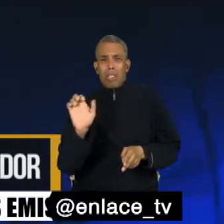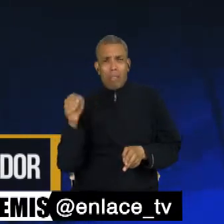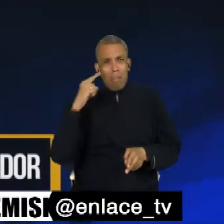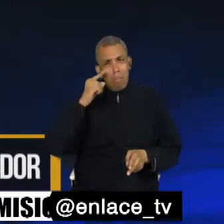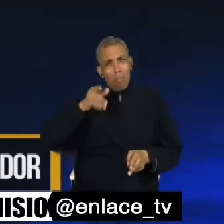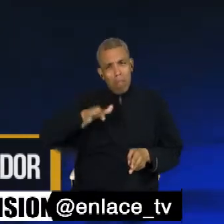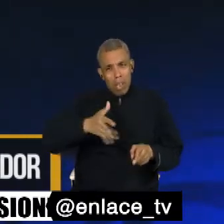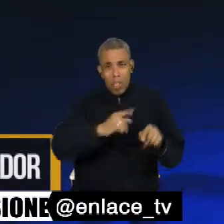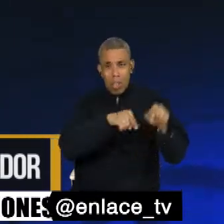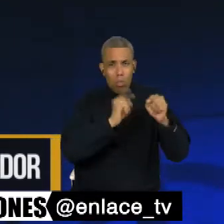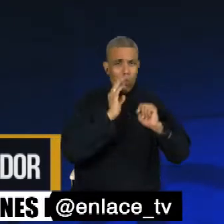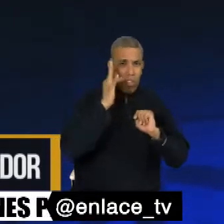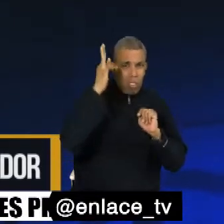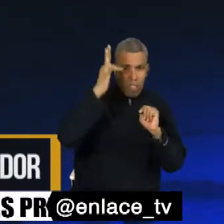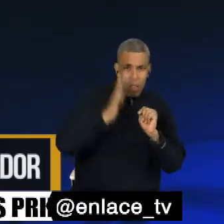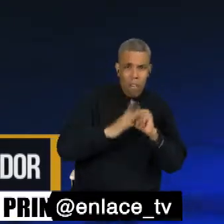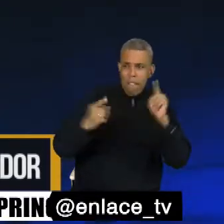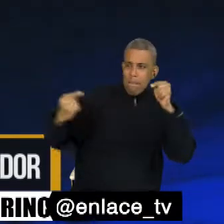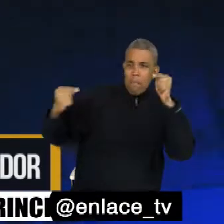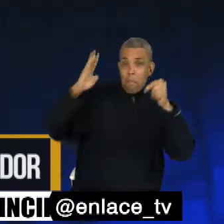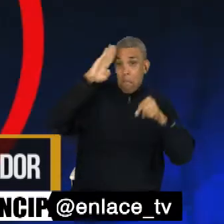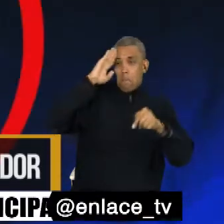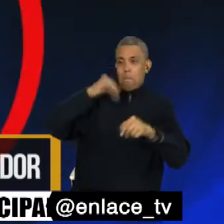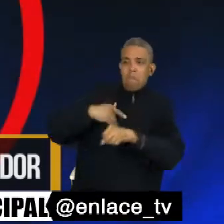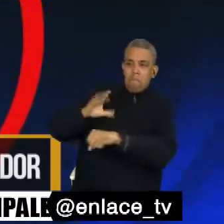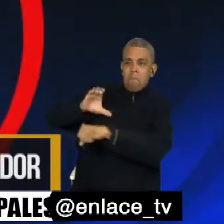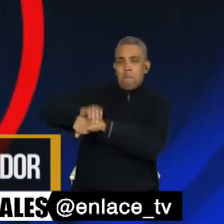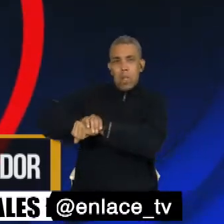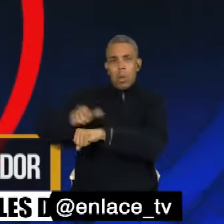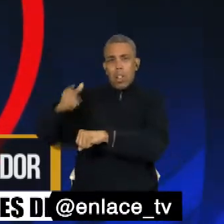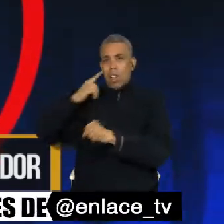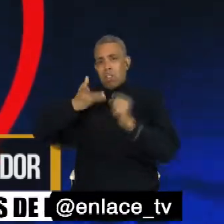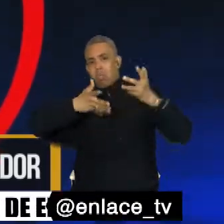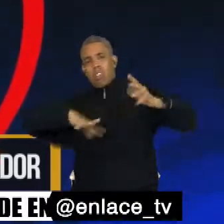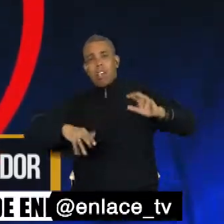algunos testigos, en medio de un procedimiento policial.